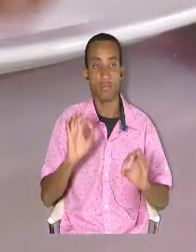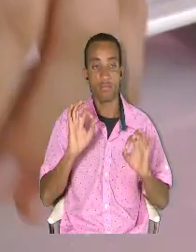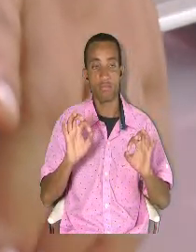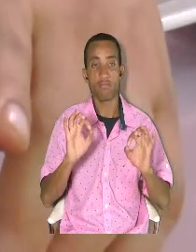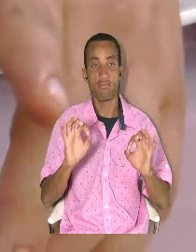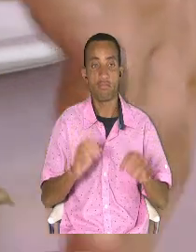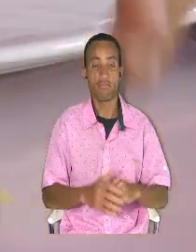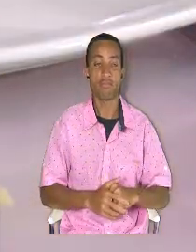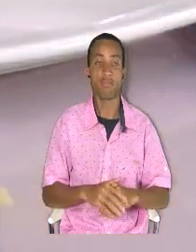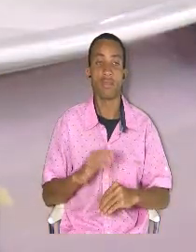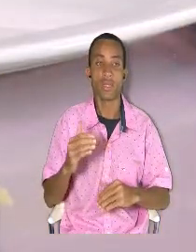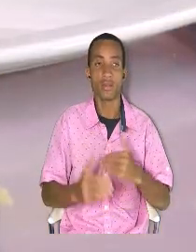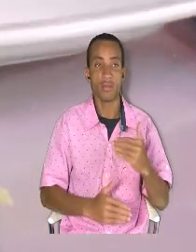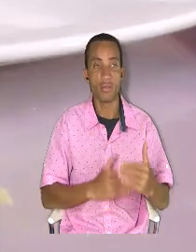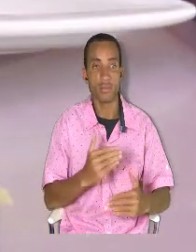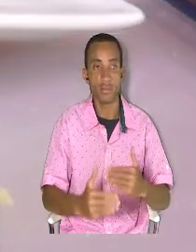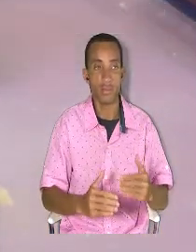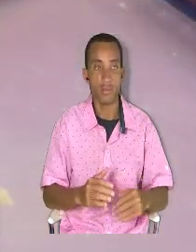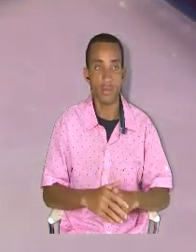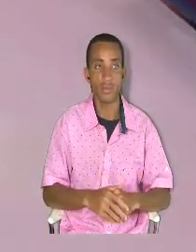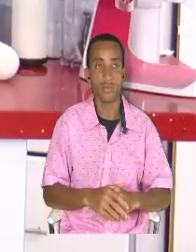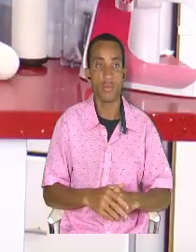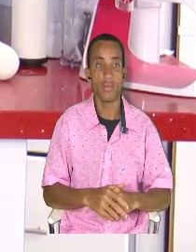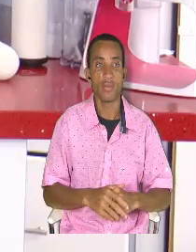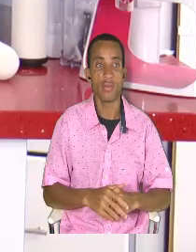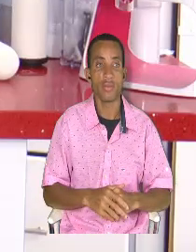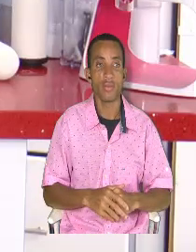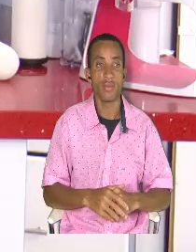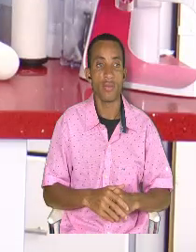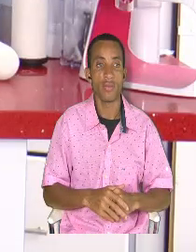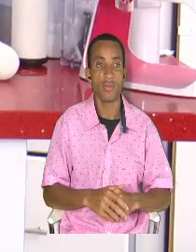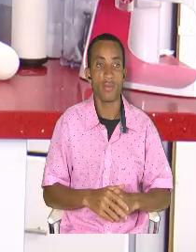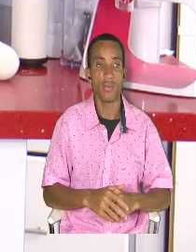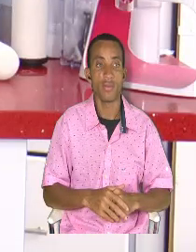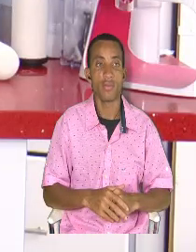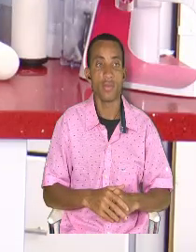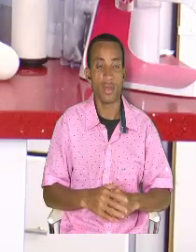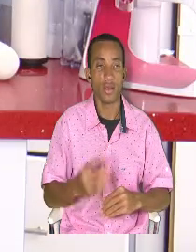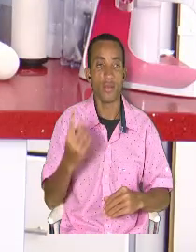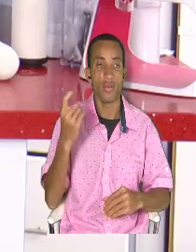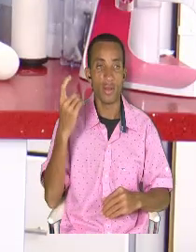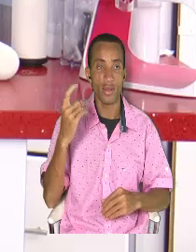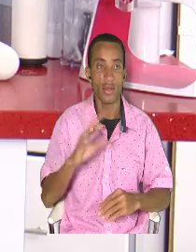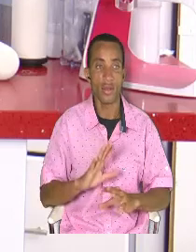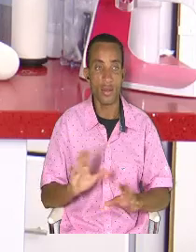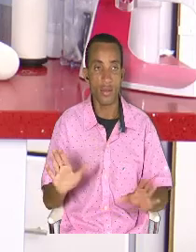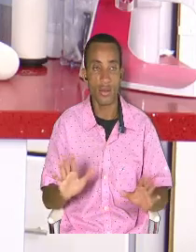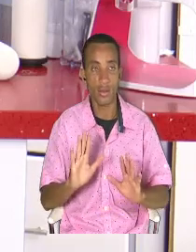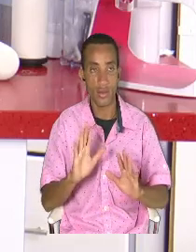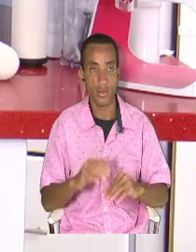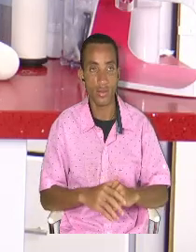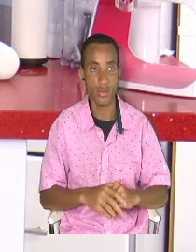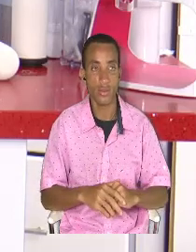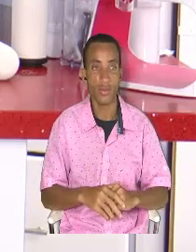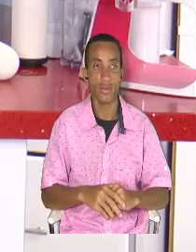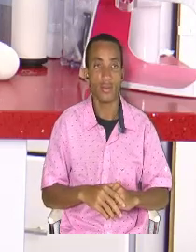tenemos un proceso un poco avanzado. Este no es el terminado del plato, este simplemente es un avance de nuestro plato, ¿ok? Ah,